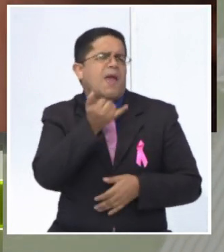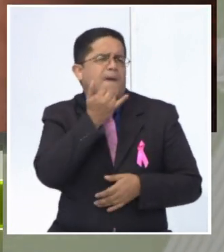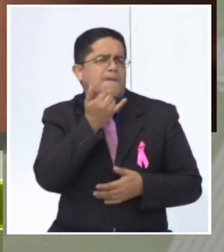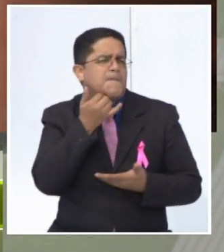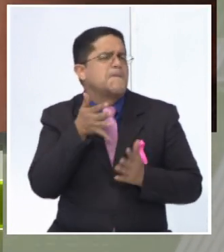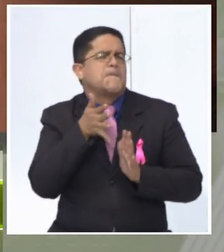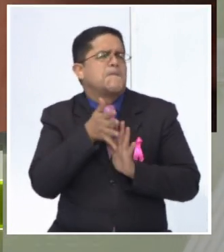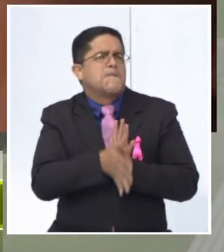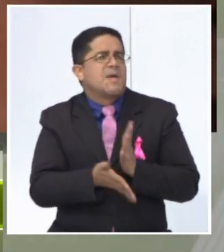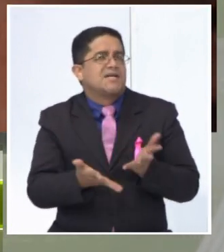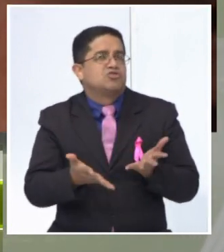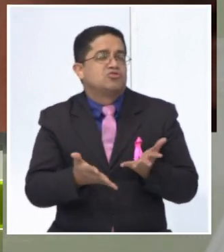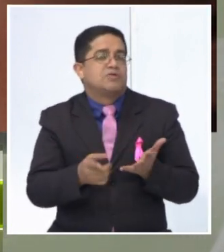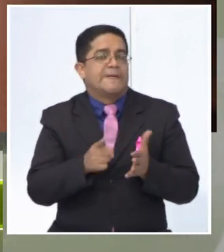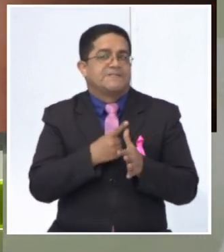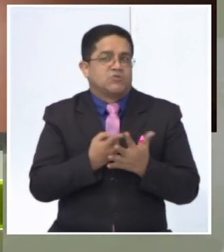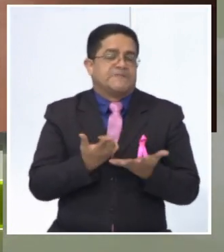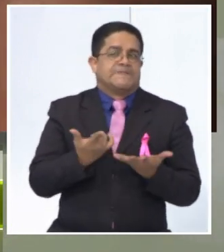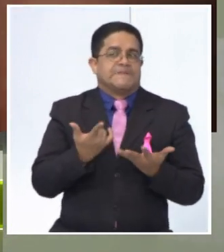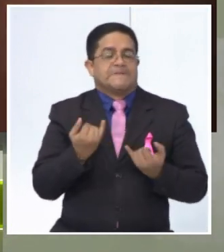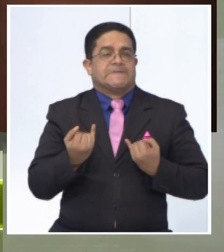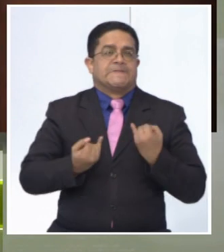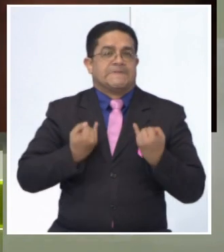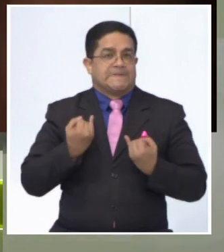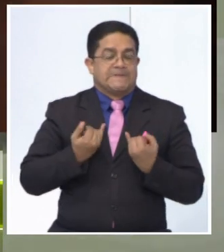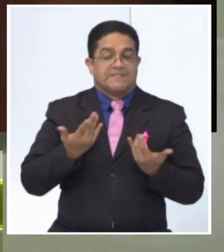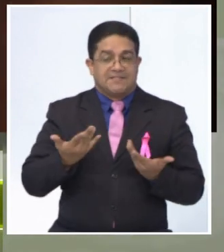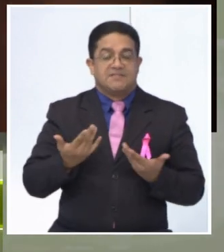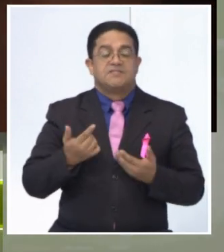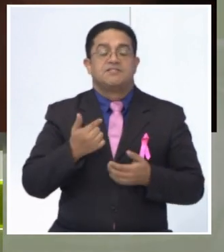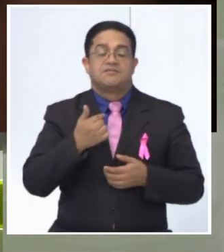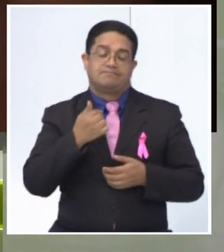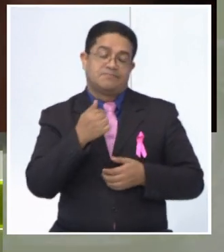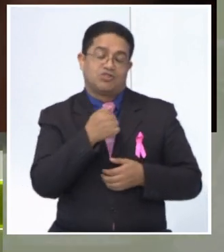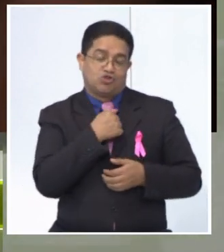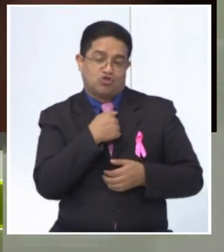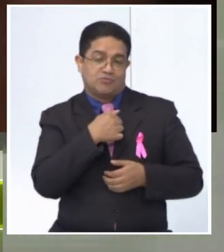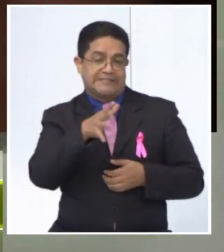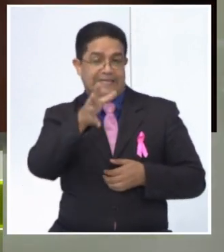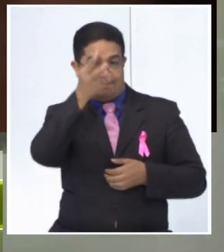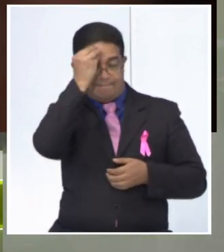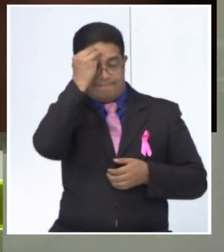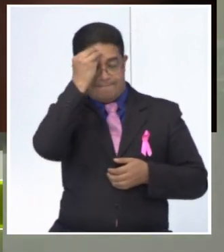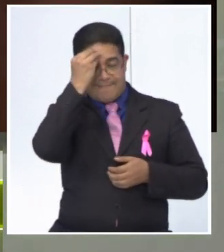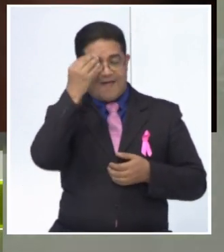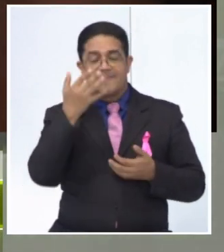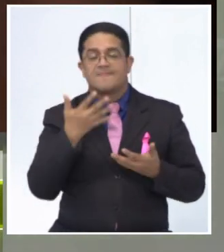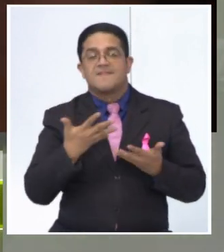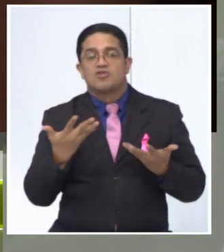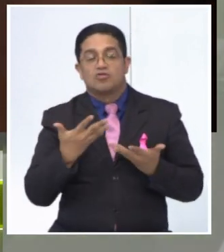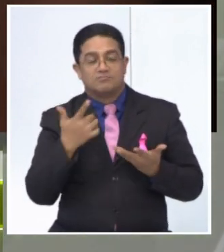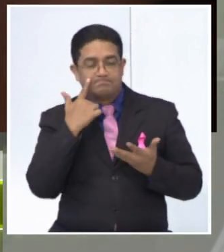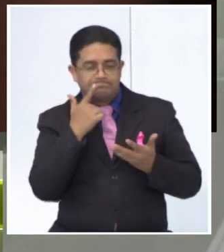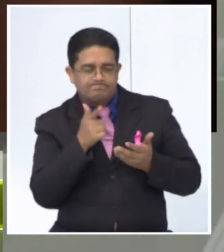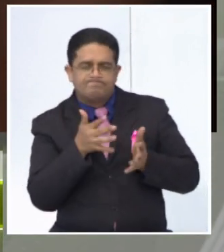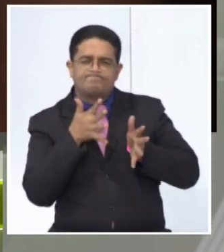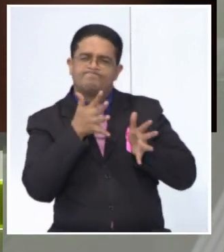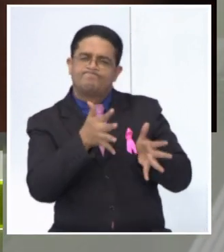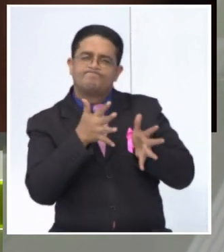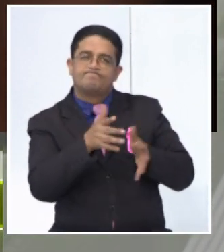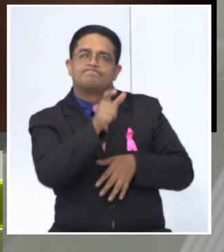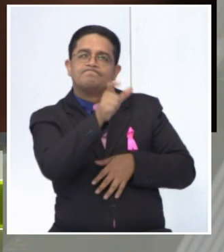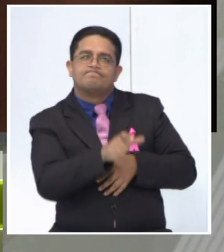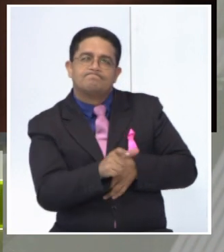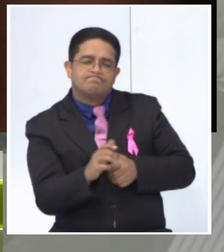la hacen sentir un poco incómoda. Y una de las cosas que yo he aprendido en mi proceso de acompañar a